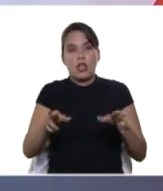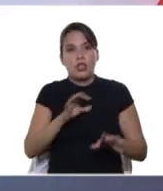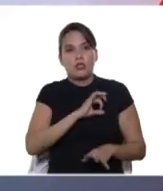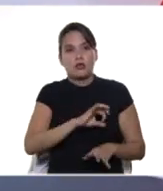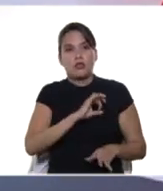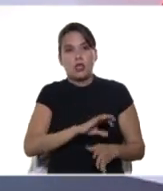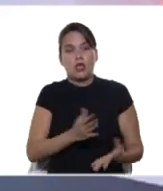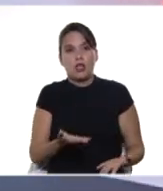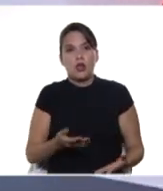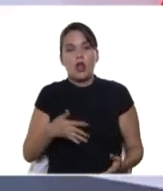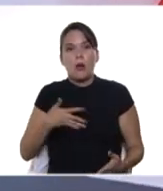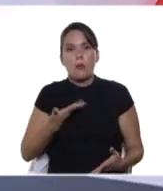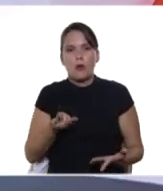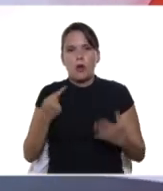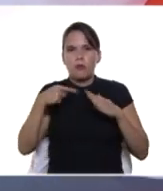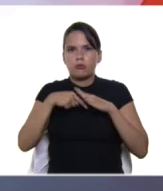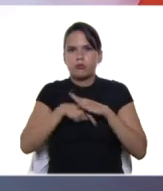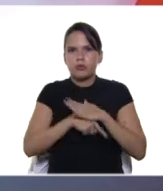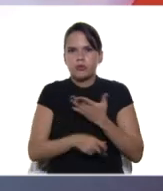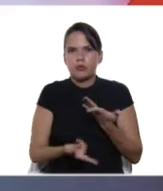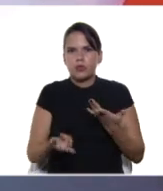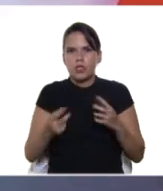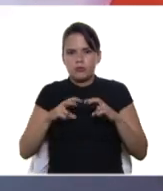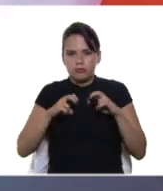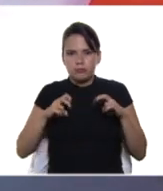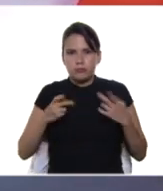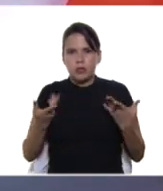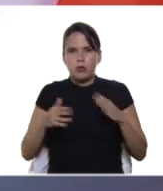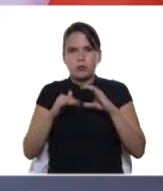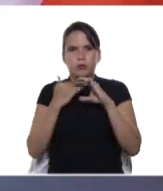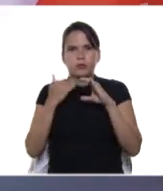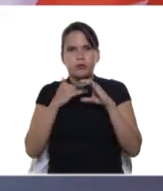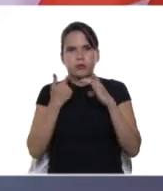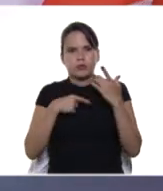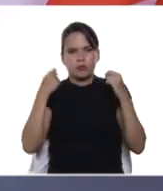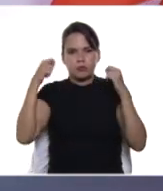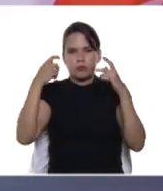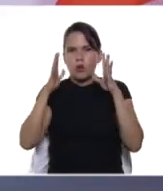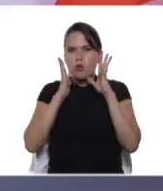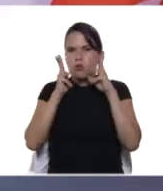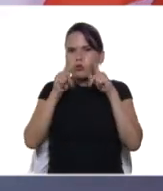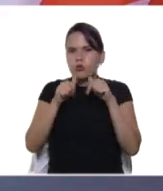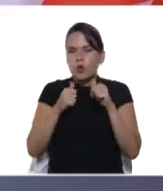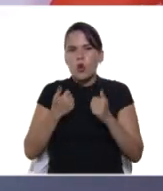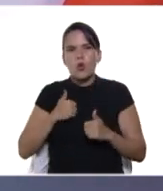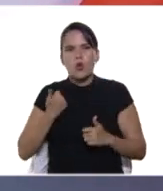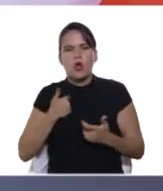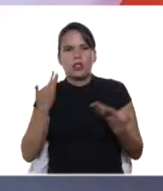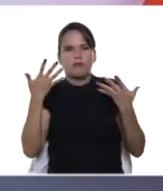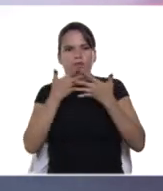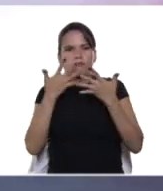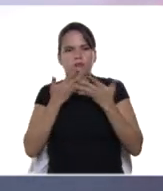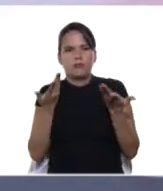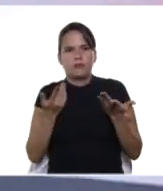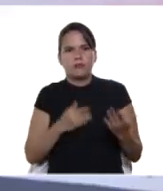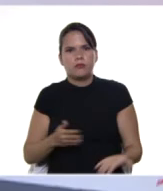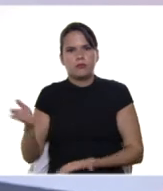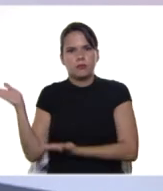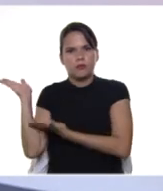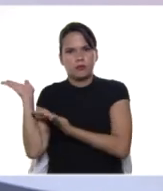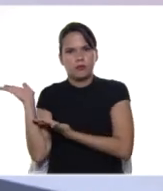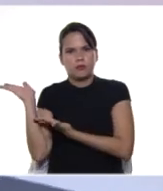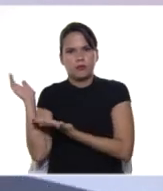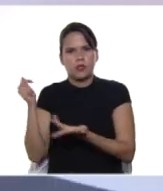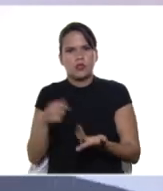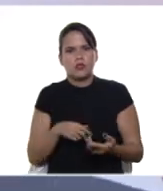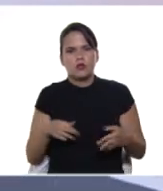las cuales puedes profundizar, pueden mandarnos sus comentarios, sugerencias, cualquier duda, están aquí en